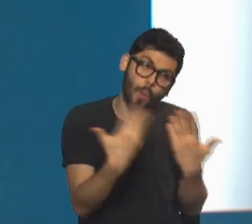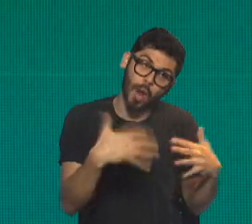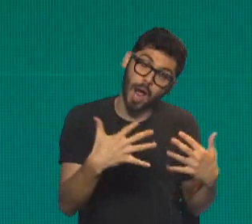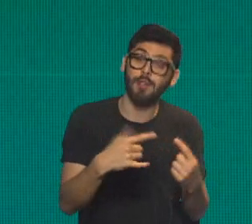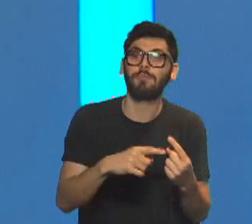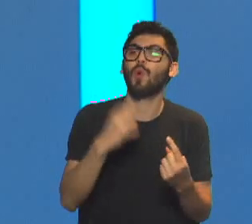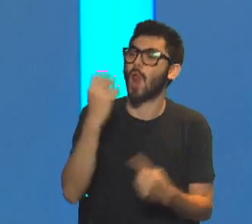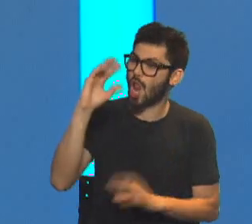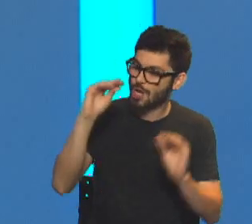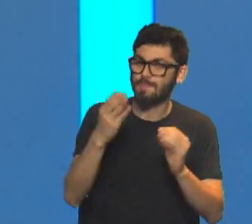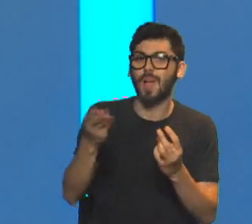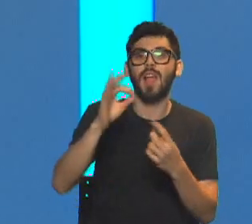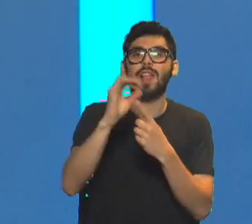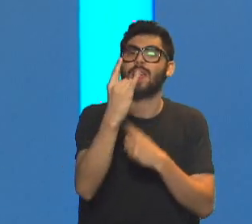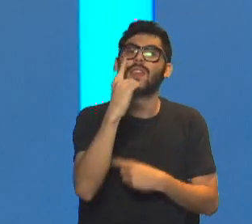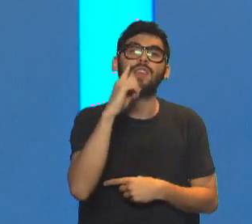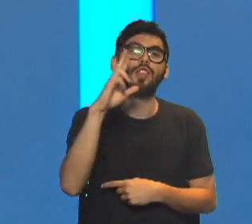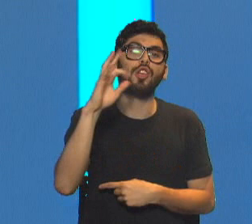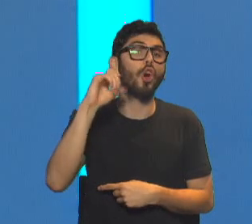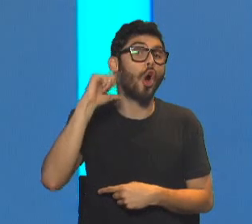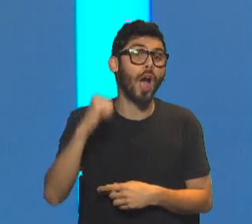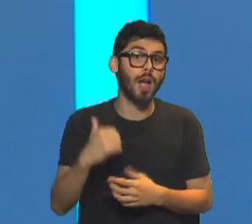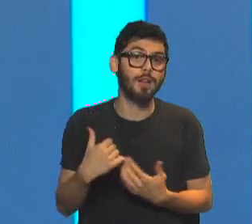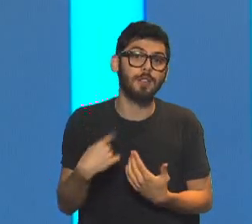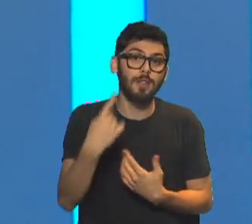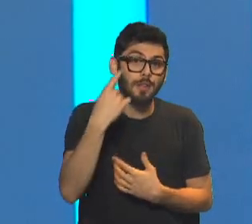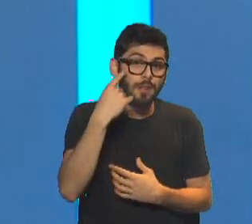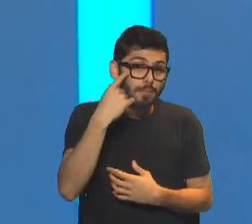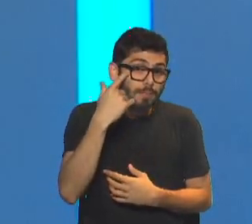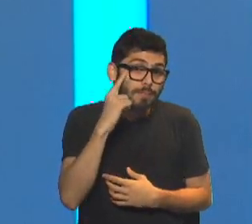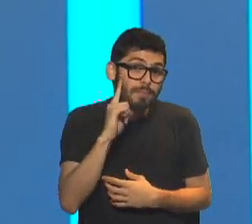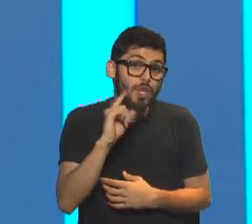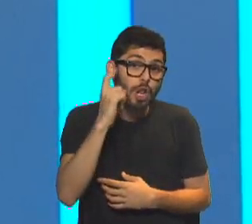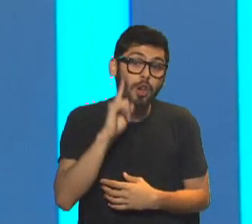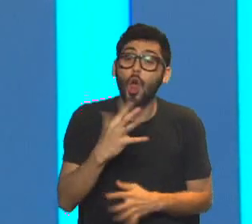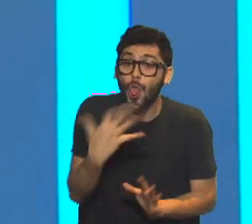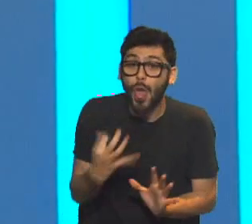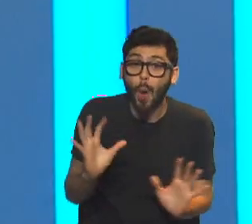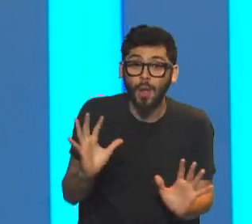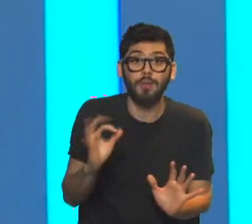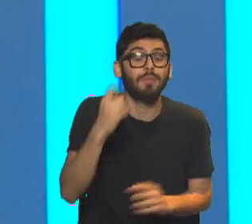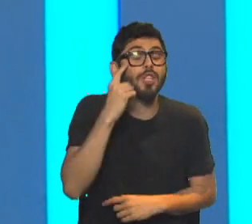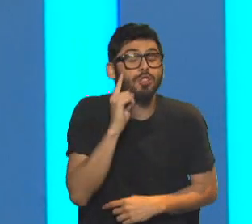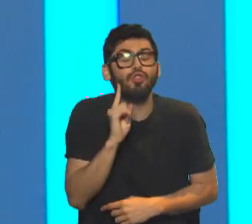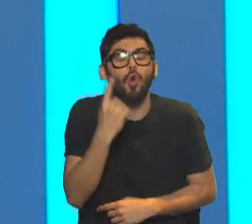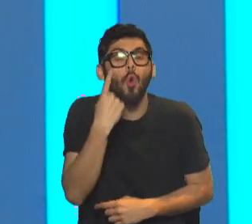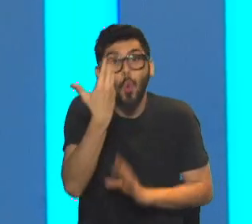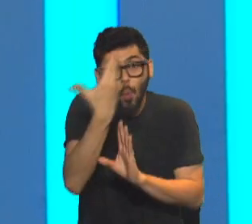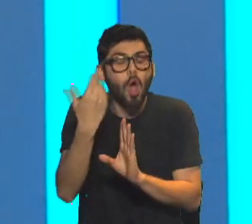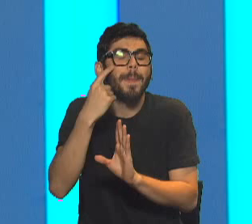Y Osvaldo Quiroga. Era un ojo, te lo digo en serio, ¿Sí? pero me deberían llorar los dos